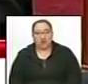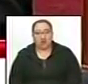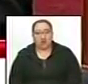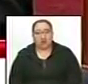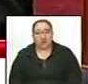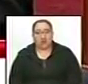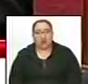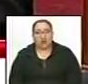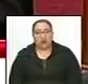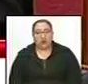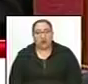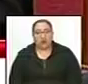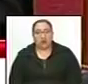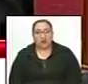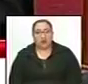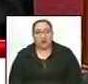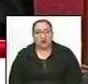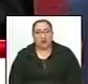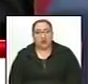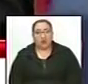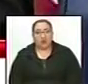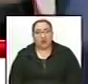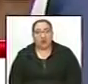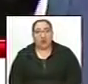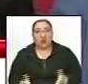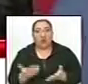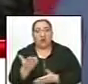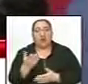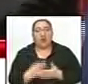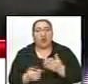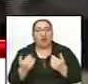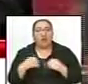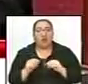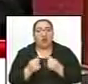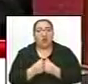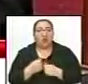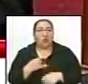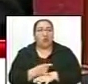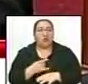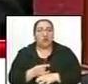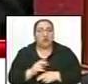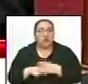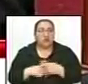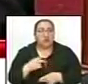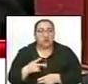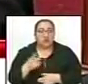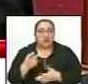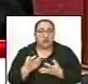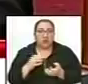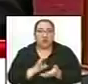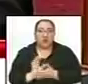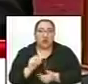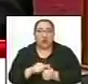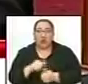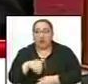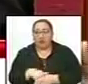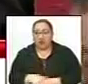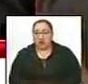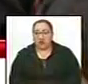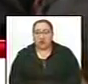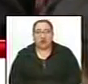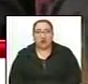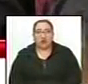cualquier pedido, cualquier situación que venga desde un grupo de oposición a la derecha. En segundo lugar, se ha tratado de evitar la votación.